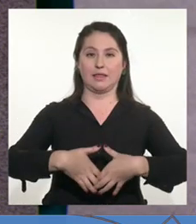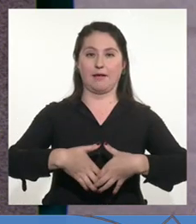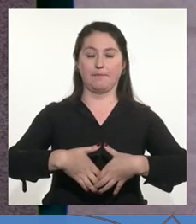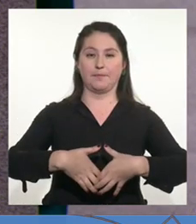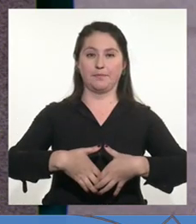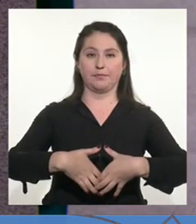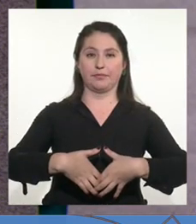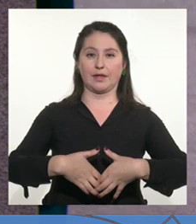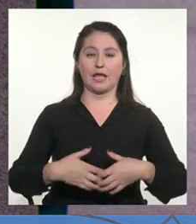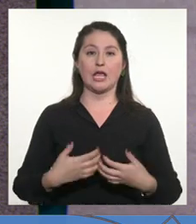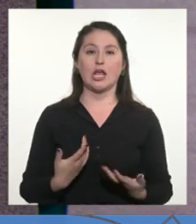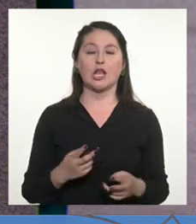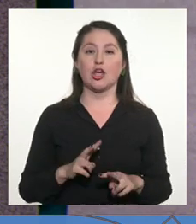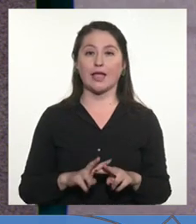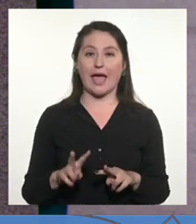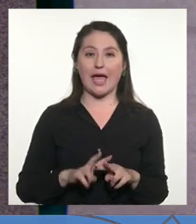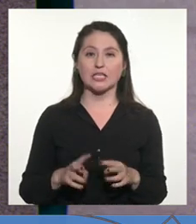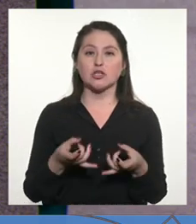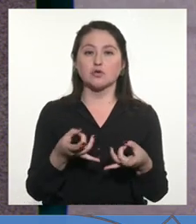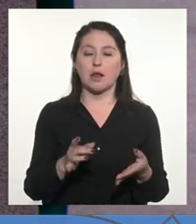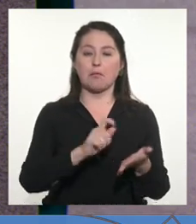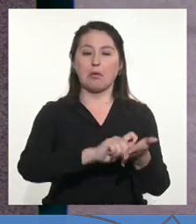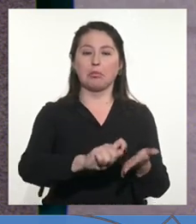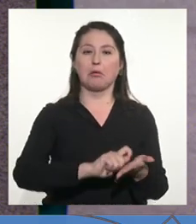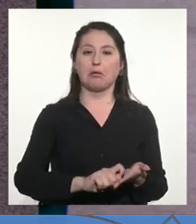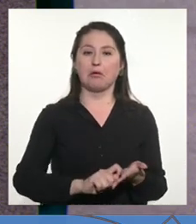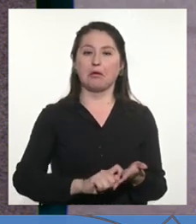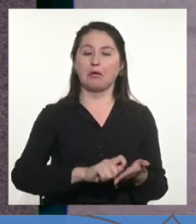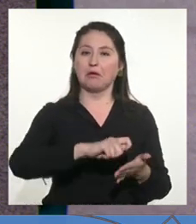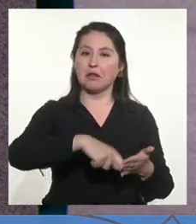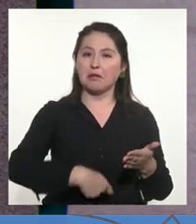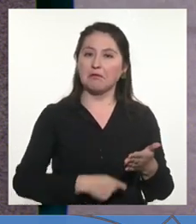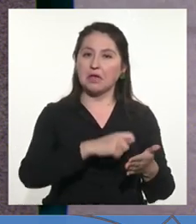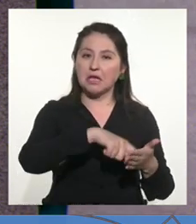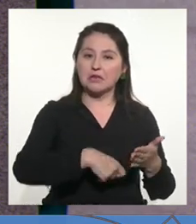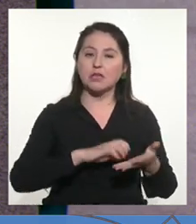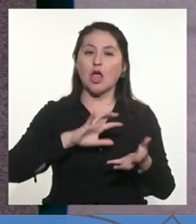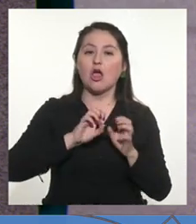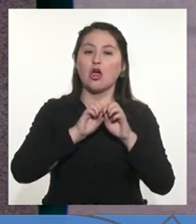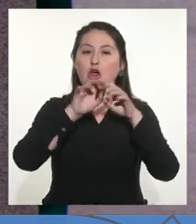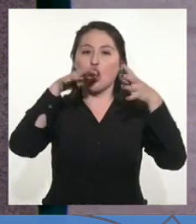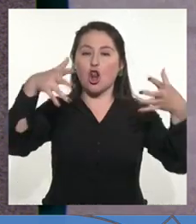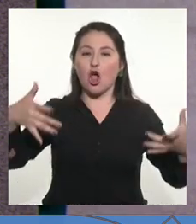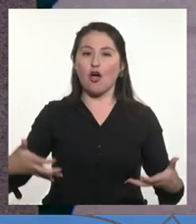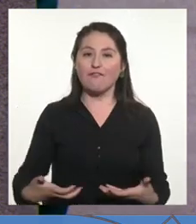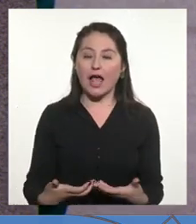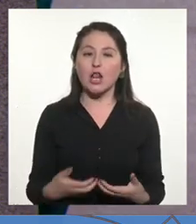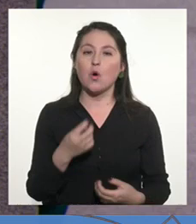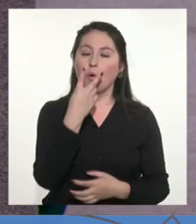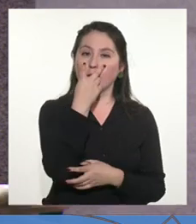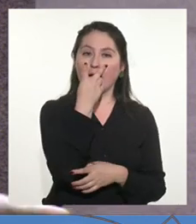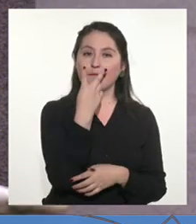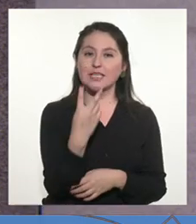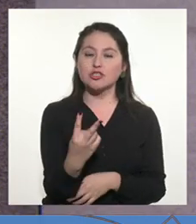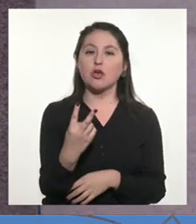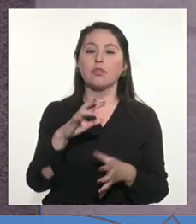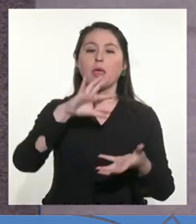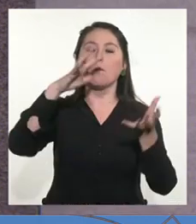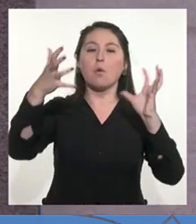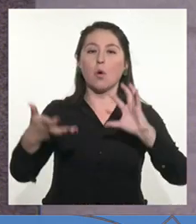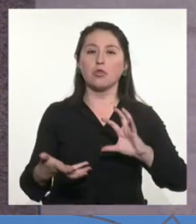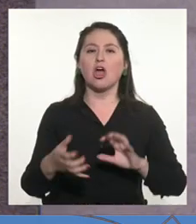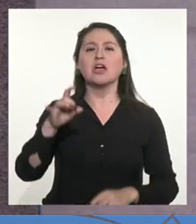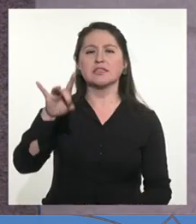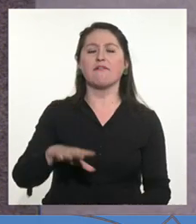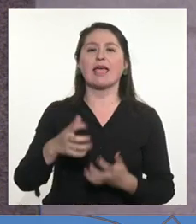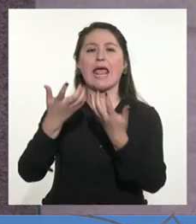césar y algo no se hace más que inscribirse en una lógica global de una cierta visión del mundo donde dice saben que la